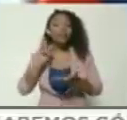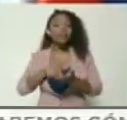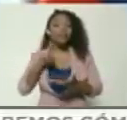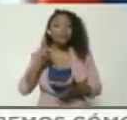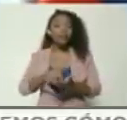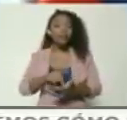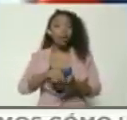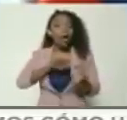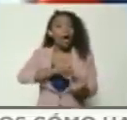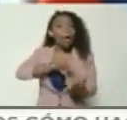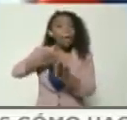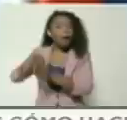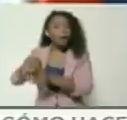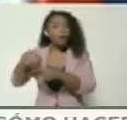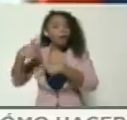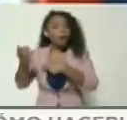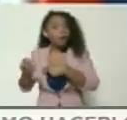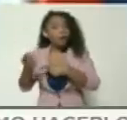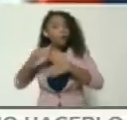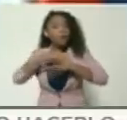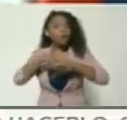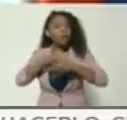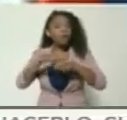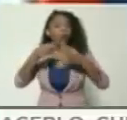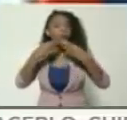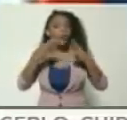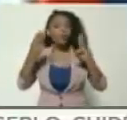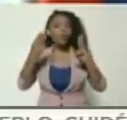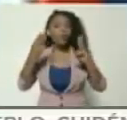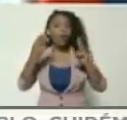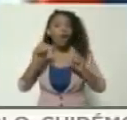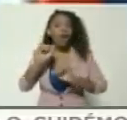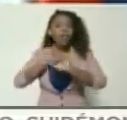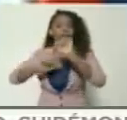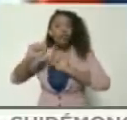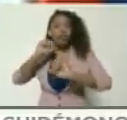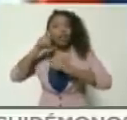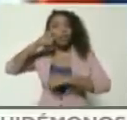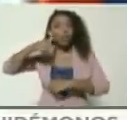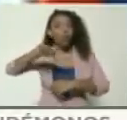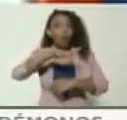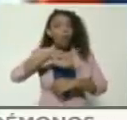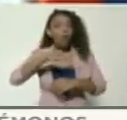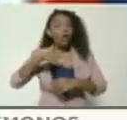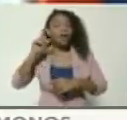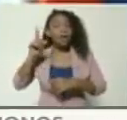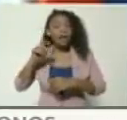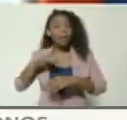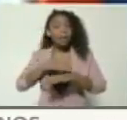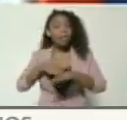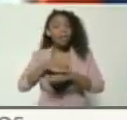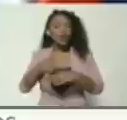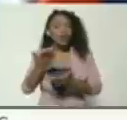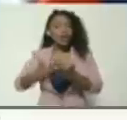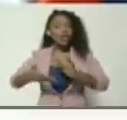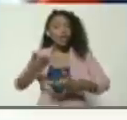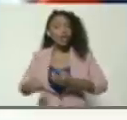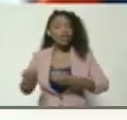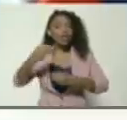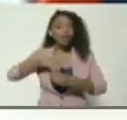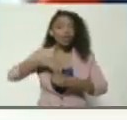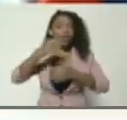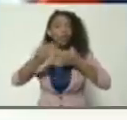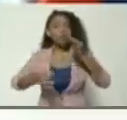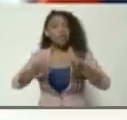participamos, aparte del Ministerio Público, la Defensoría del Pueblo y el Ministerio de Relaciones Interiores, Justicia